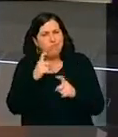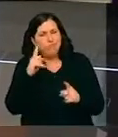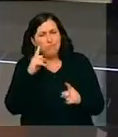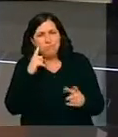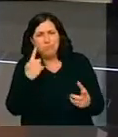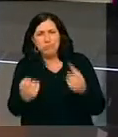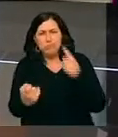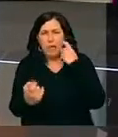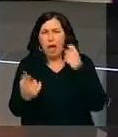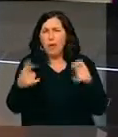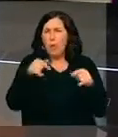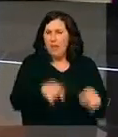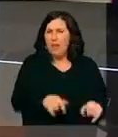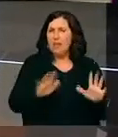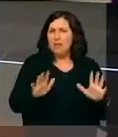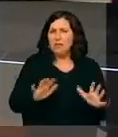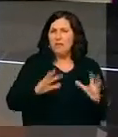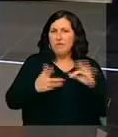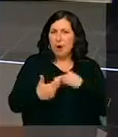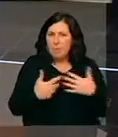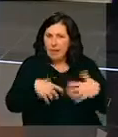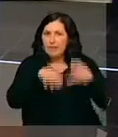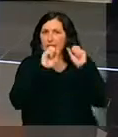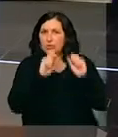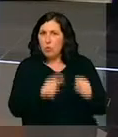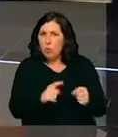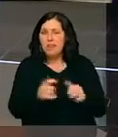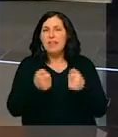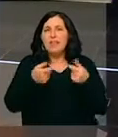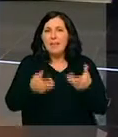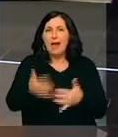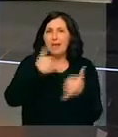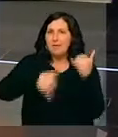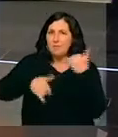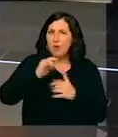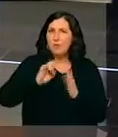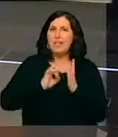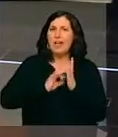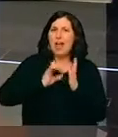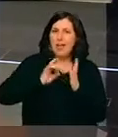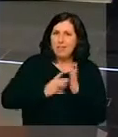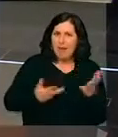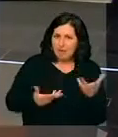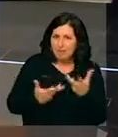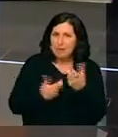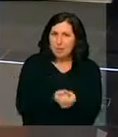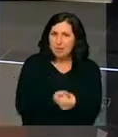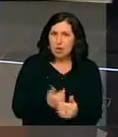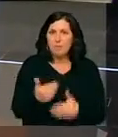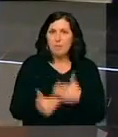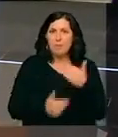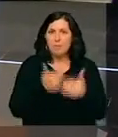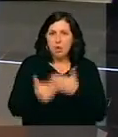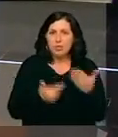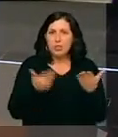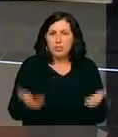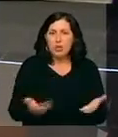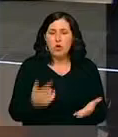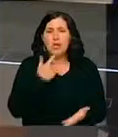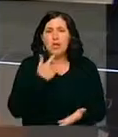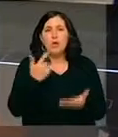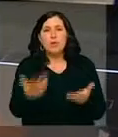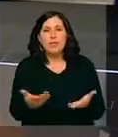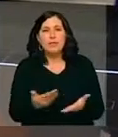detectar estas prácticas y generar información de calidad para acompañar estos procesos. Y precisamente lo que los investigadores de